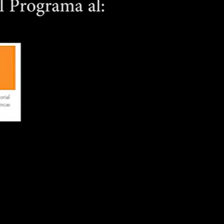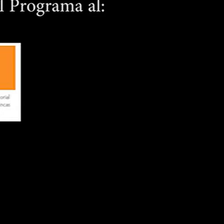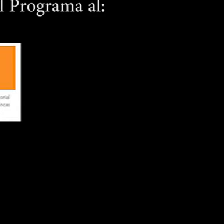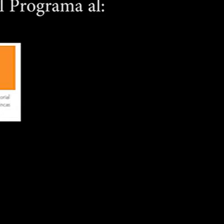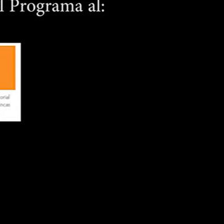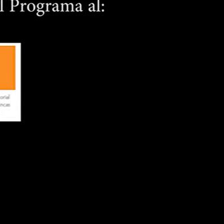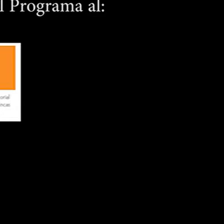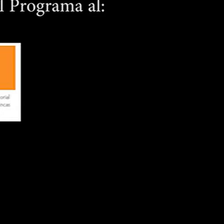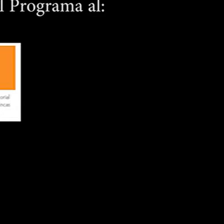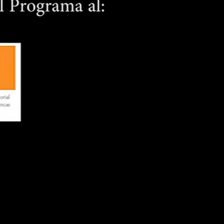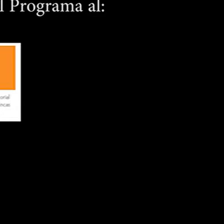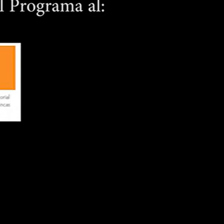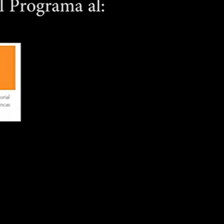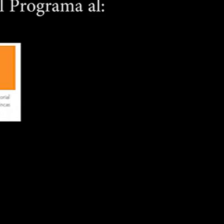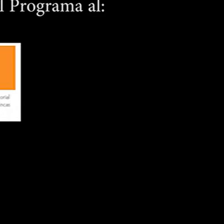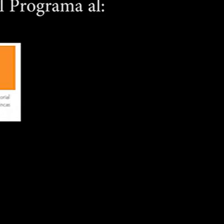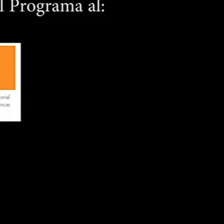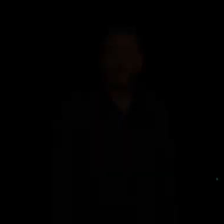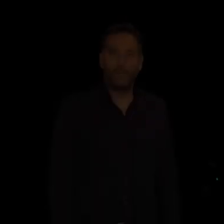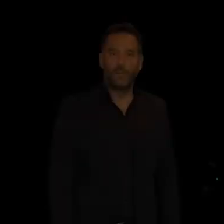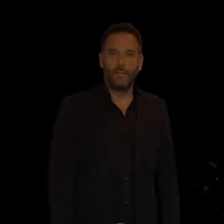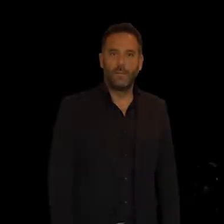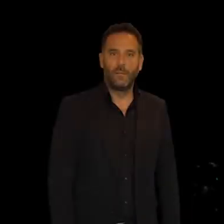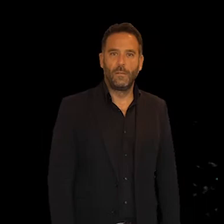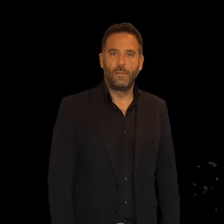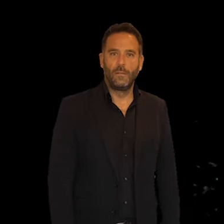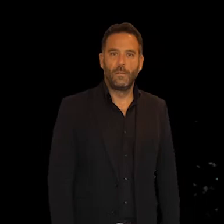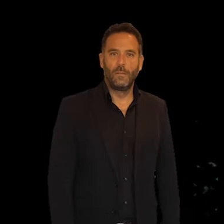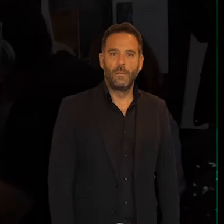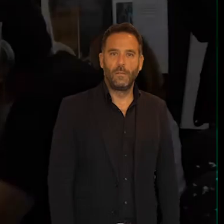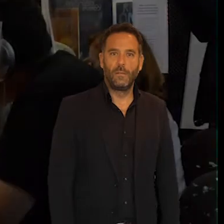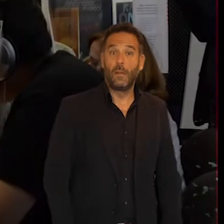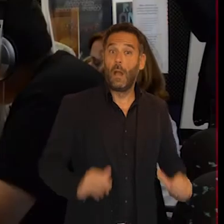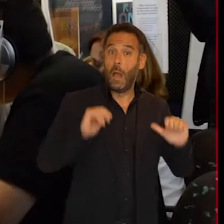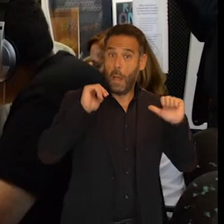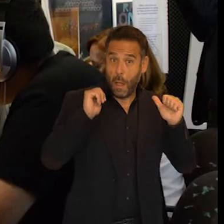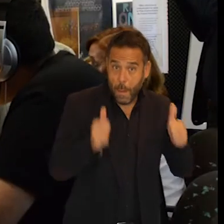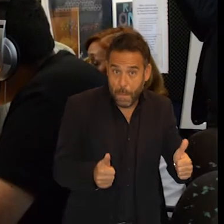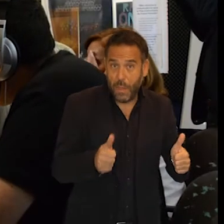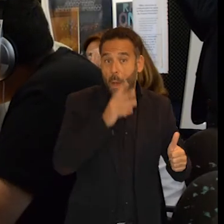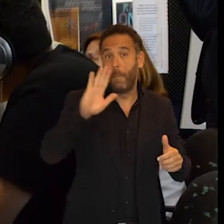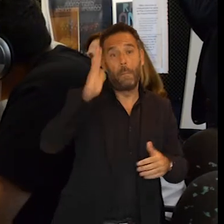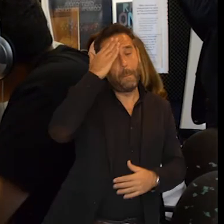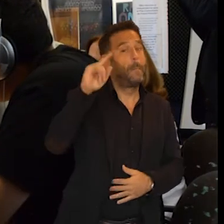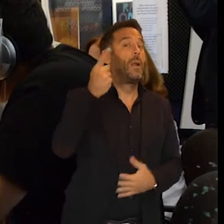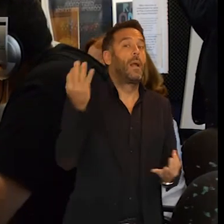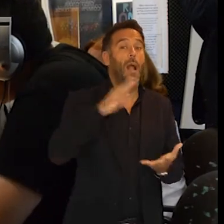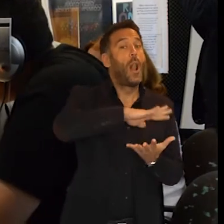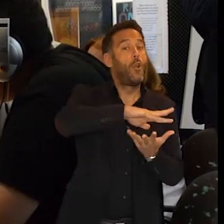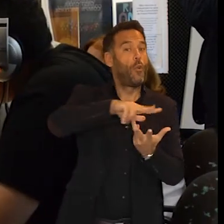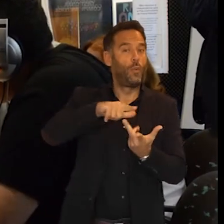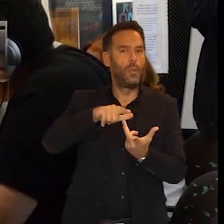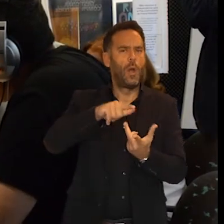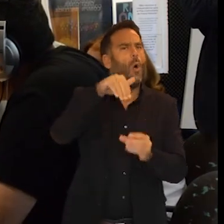colaboración desinteresada. Sin ellos, este programa no sería posible. Comenzamos ya, sin más, con las noticias semanales que hoy vienen